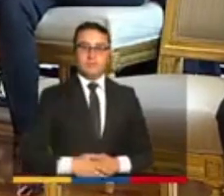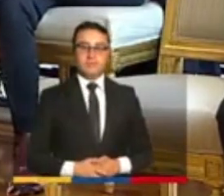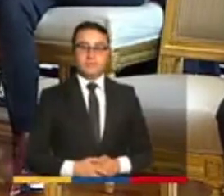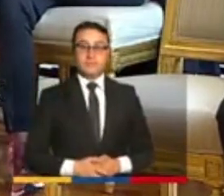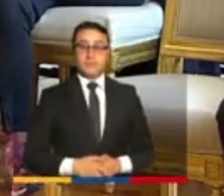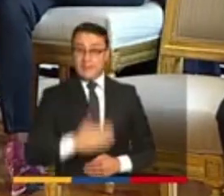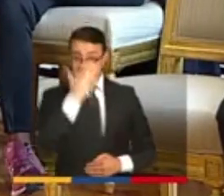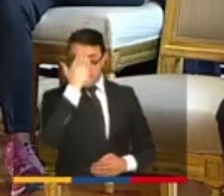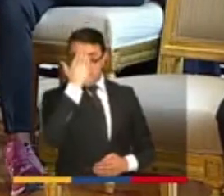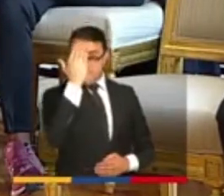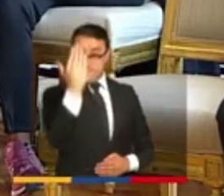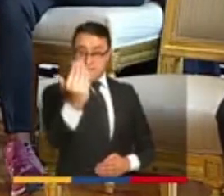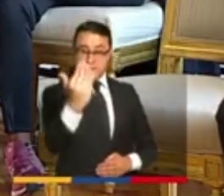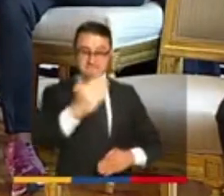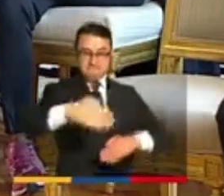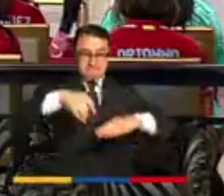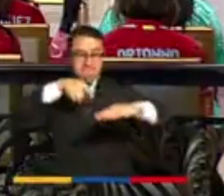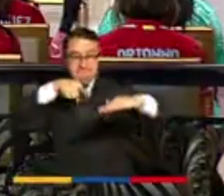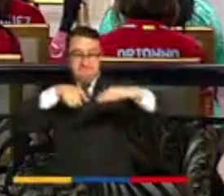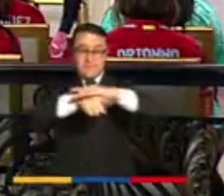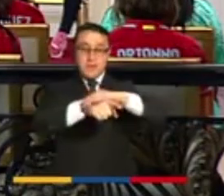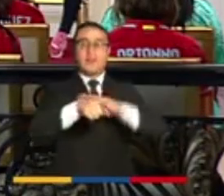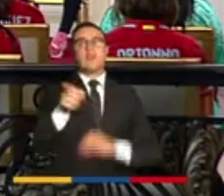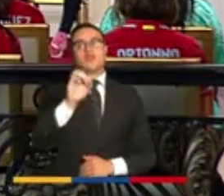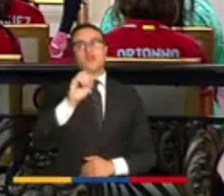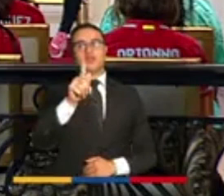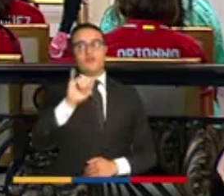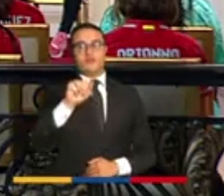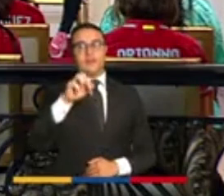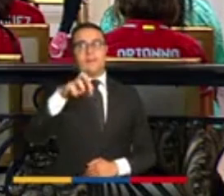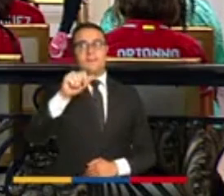Extrema, Sofía Patiño Gálvez.